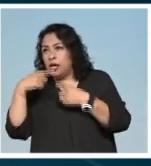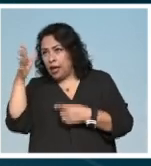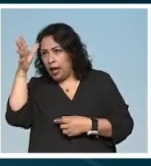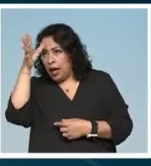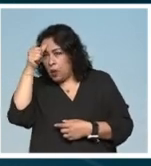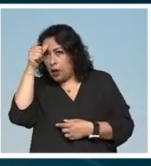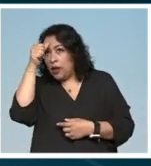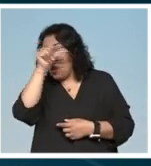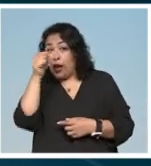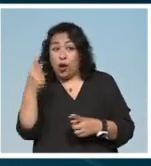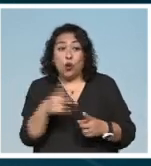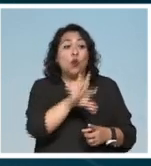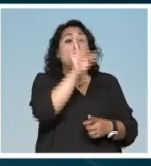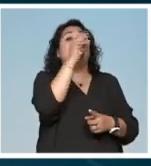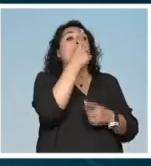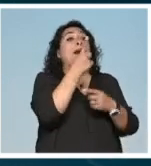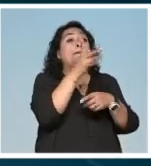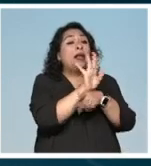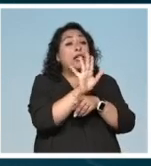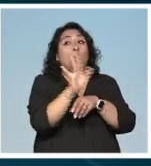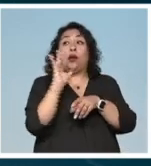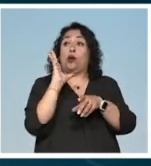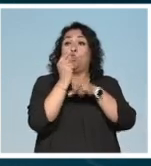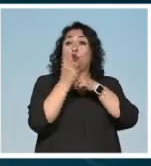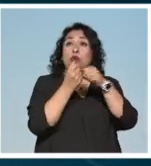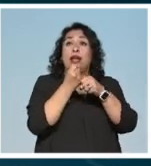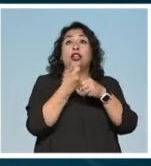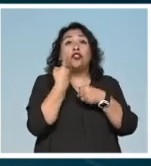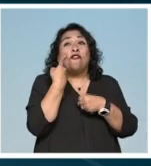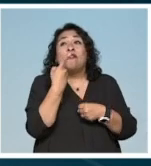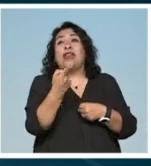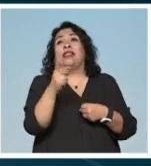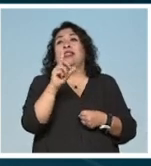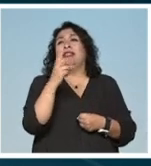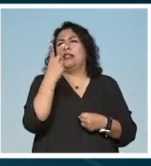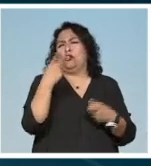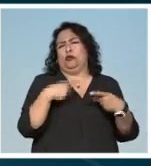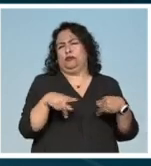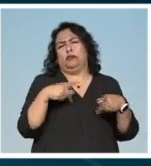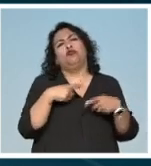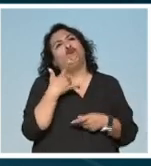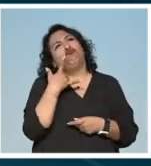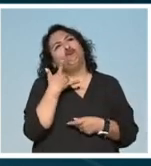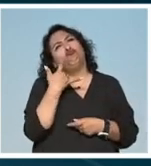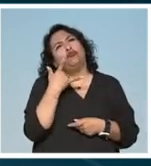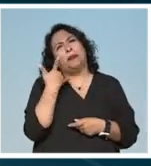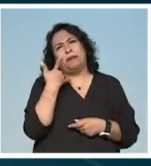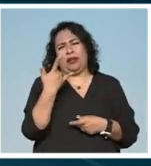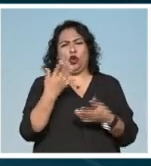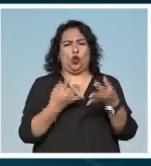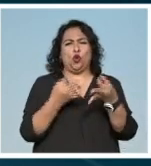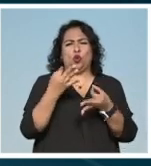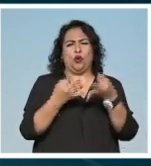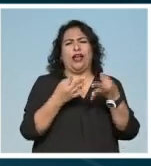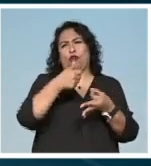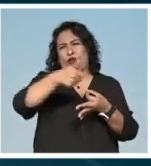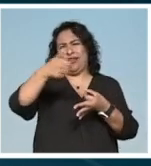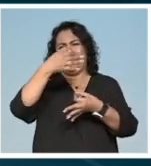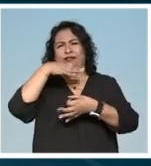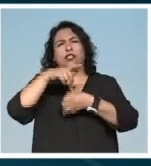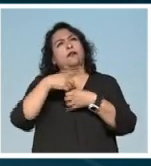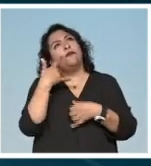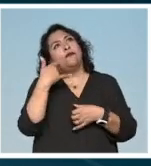con una película anual y la ven 32 personas, ¿no? Un jurado de cada festival